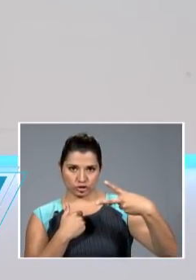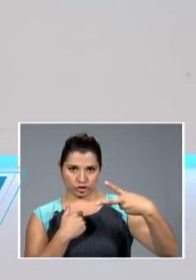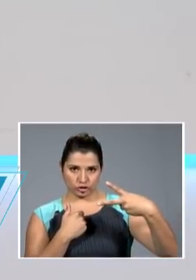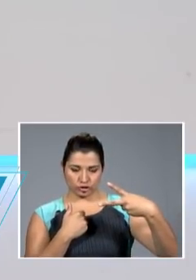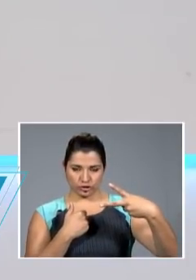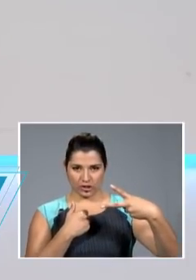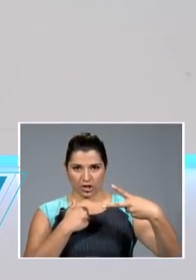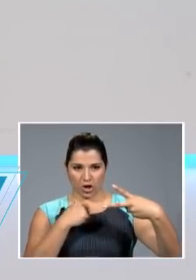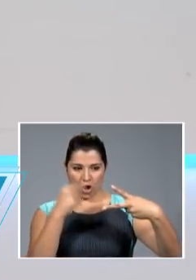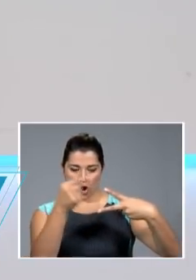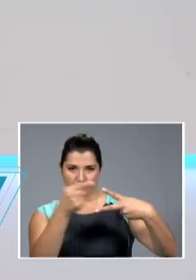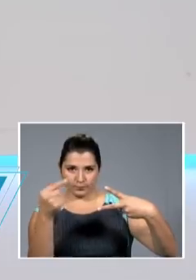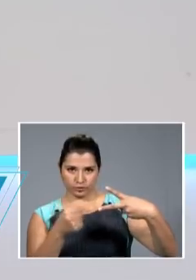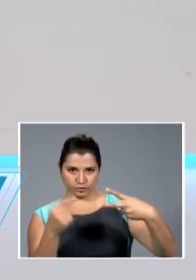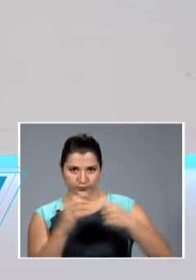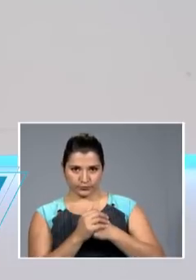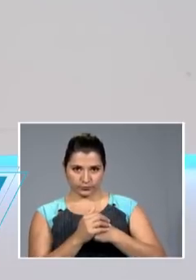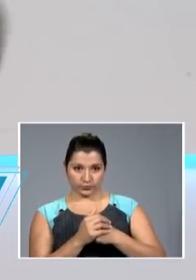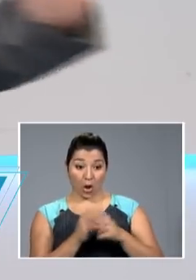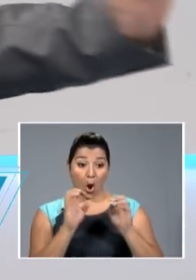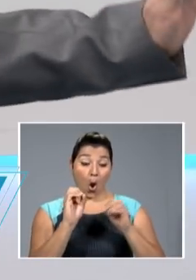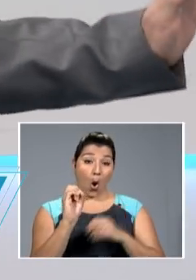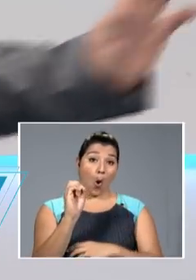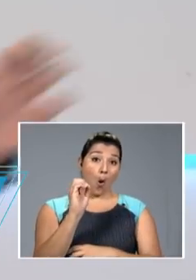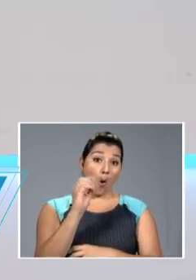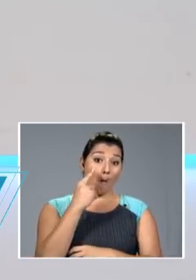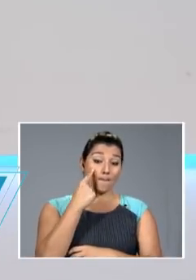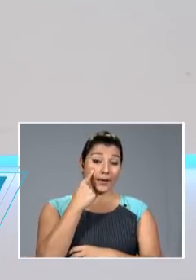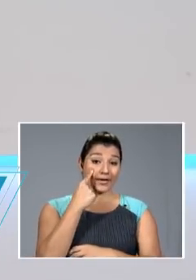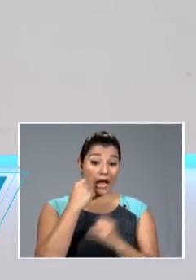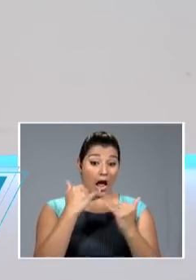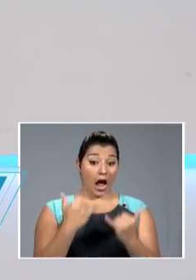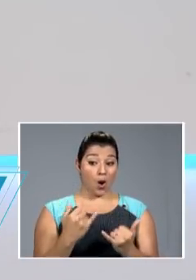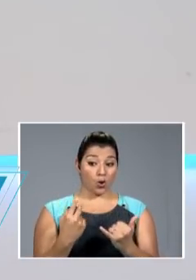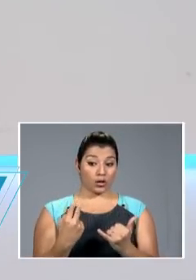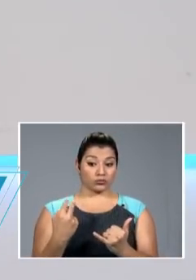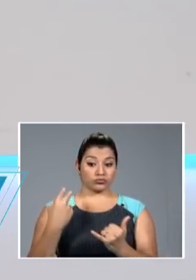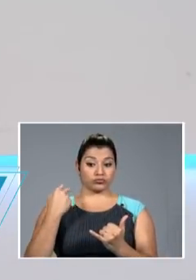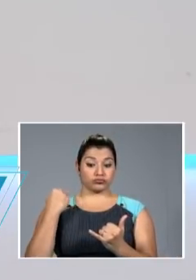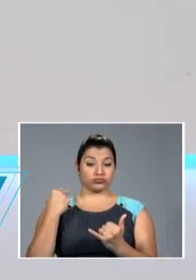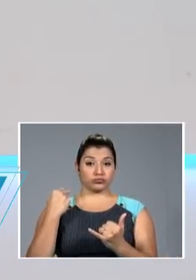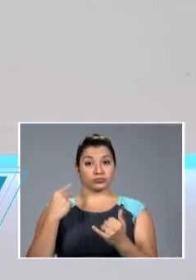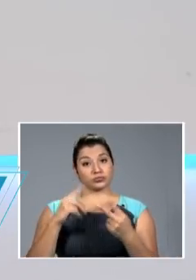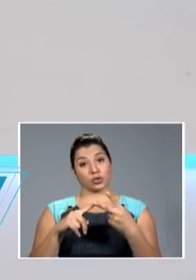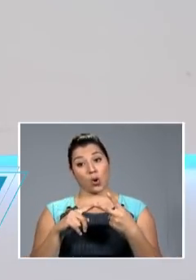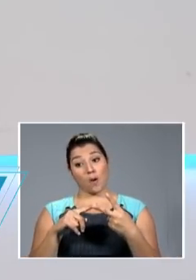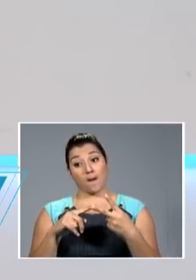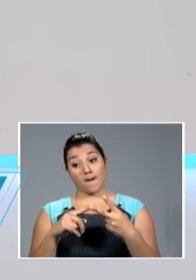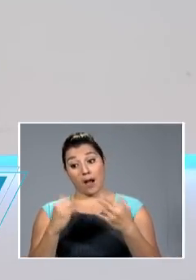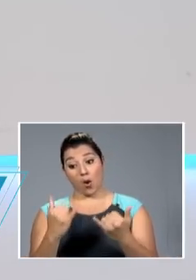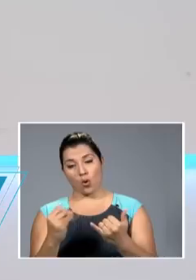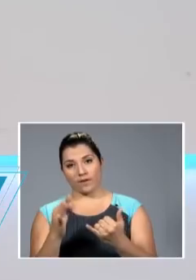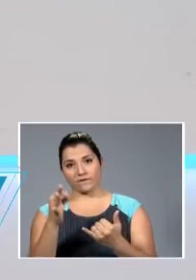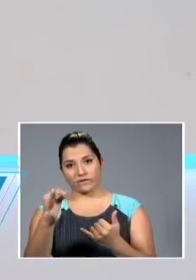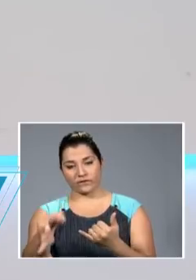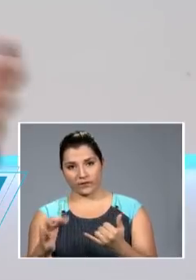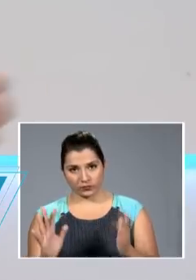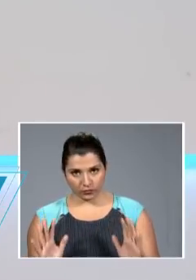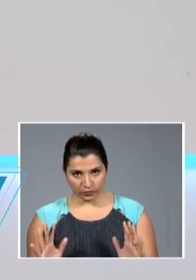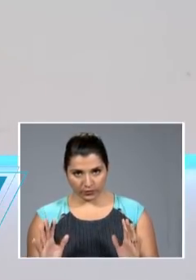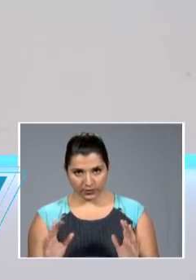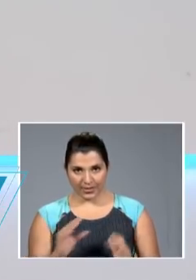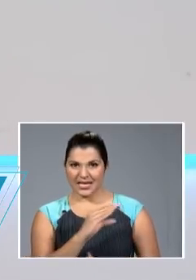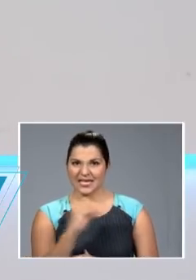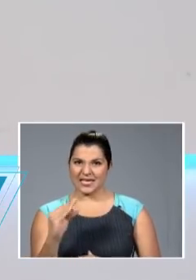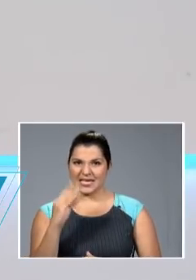ver el presente hacia atrás o ver del presente hacia adelante. Y creo que por ahí